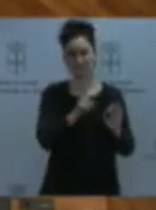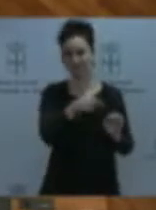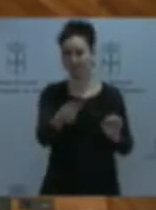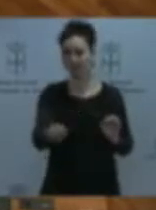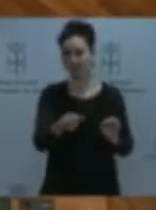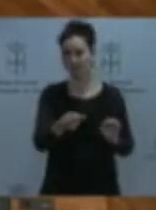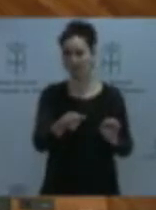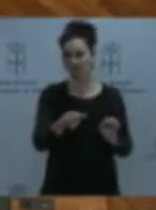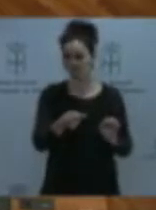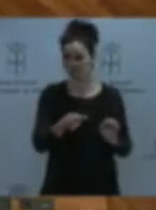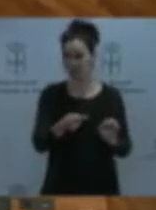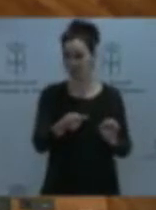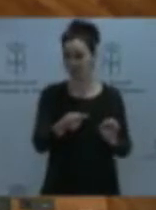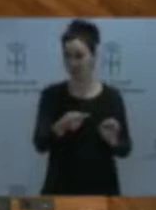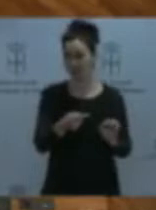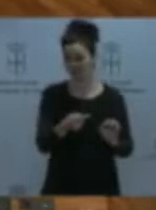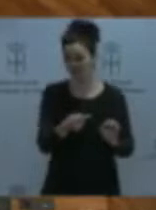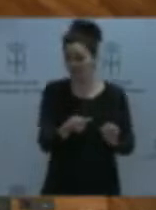Esta